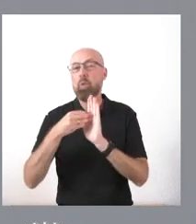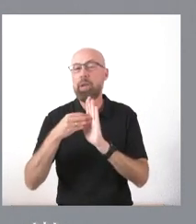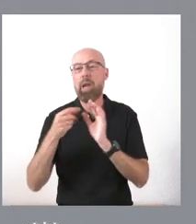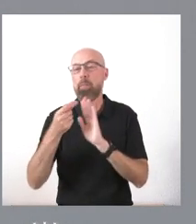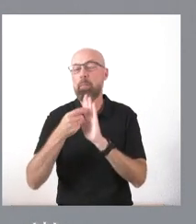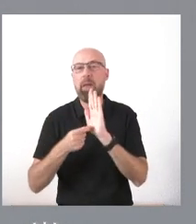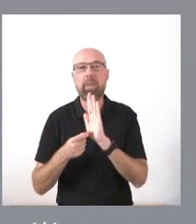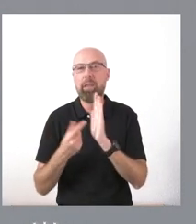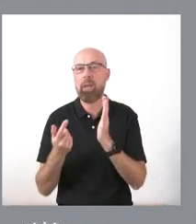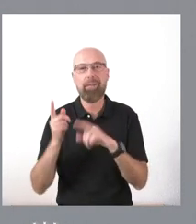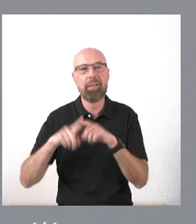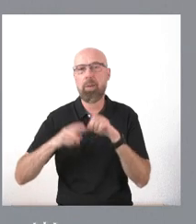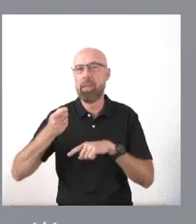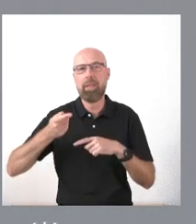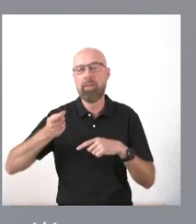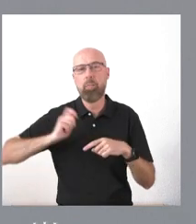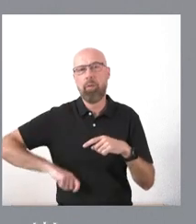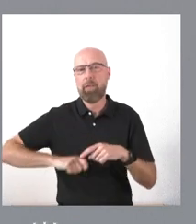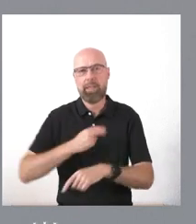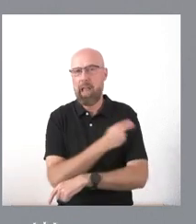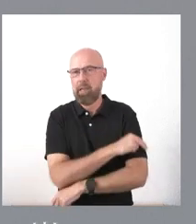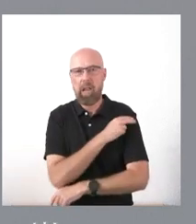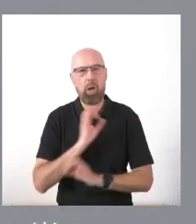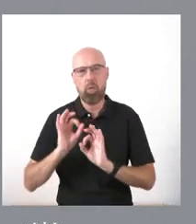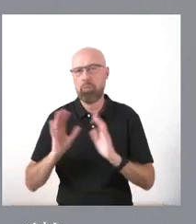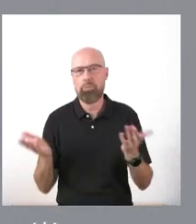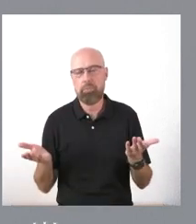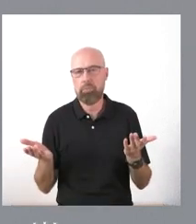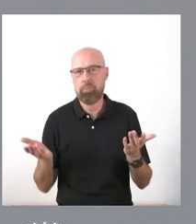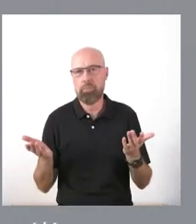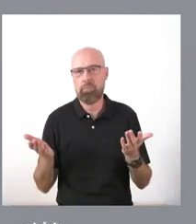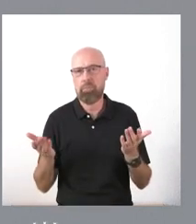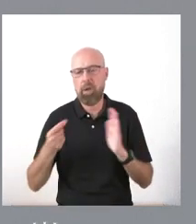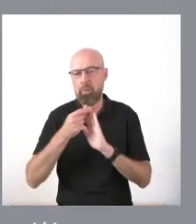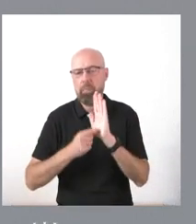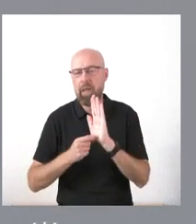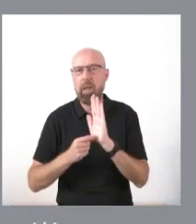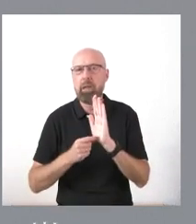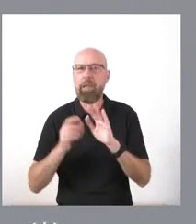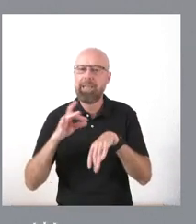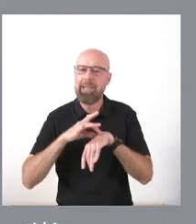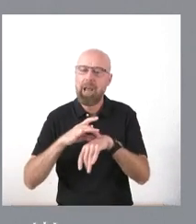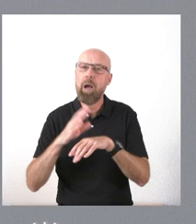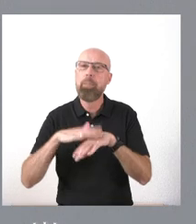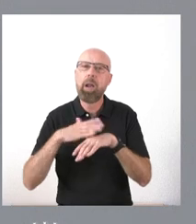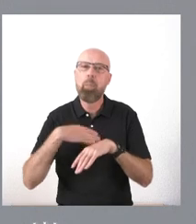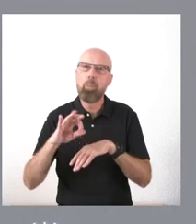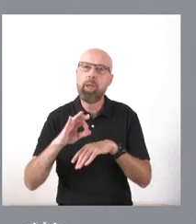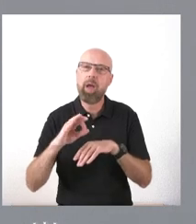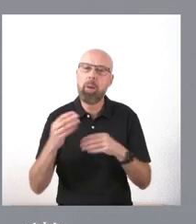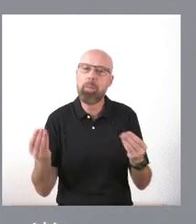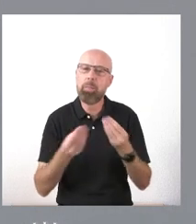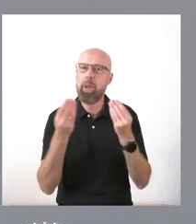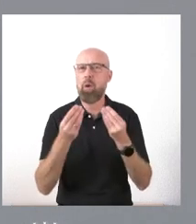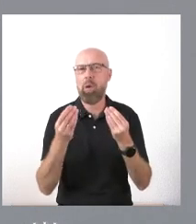parte de los sanitarios y que permitan el mejor tratamiento hacia un sector que lo está pasando muy mal